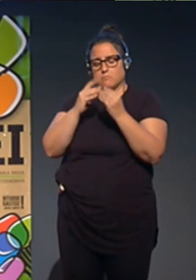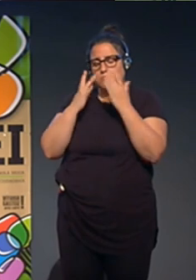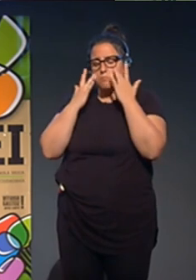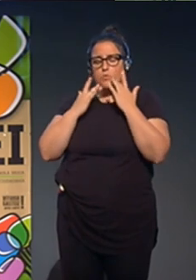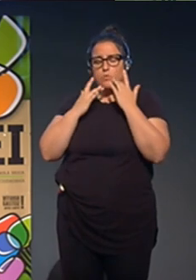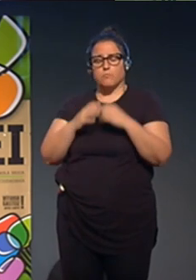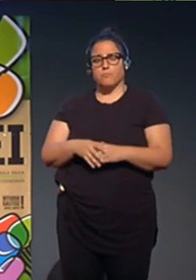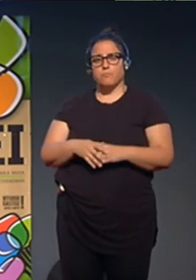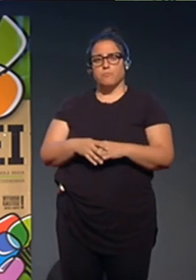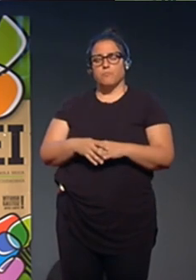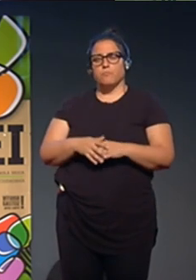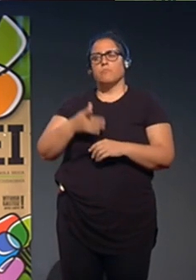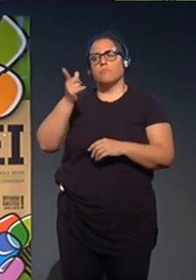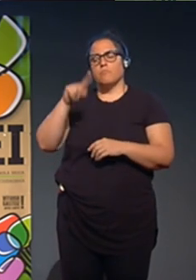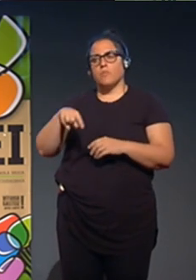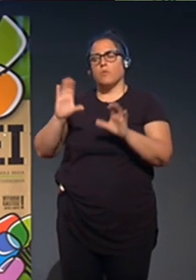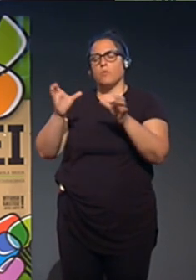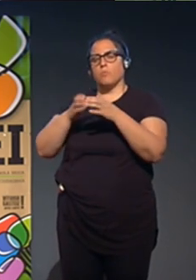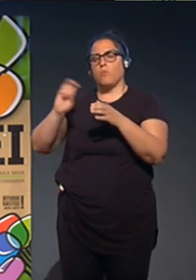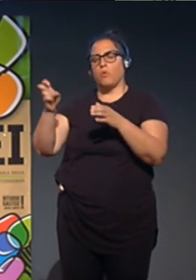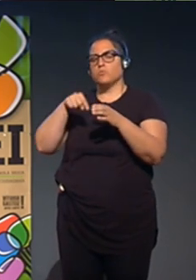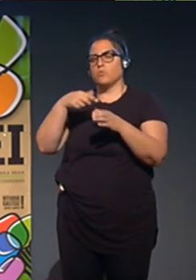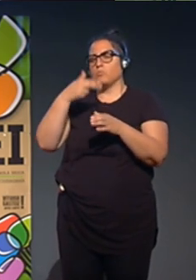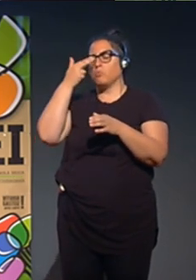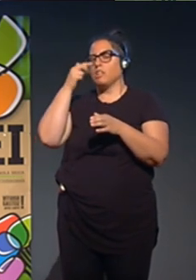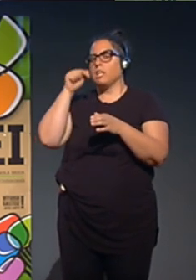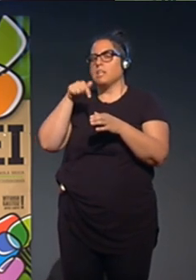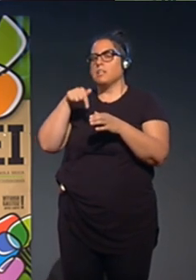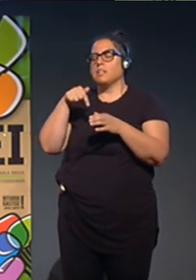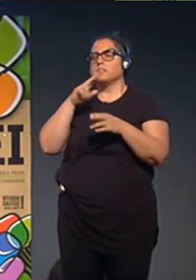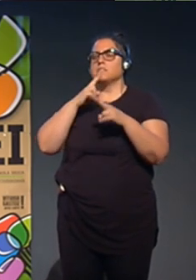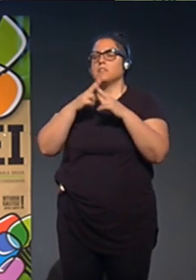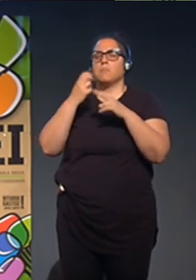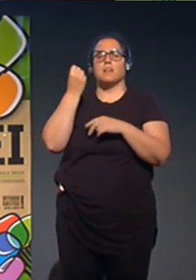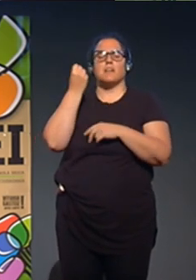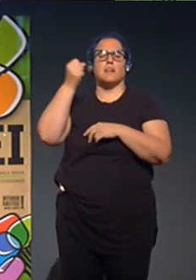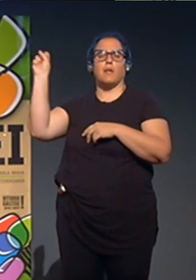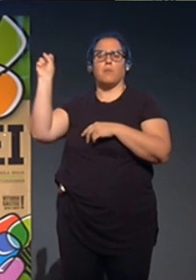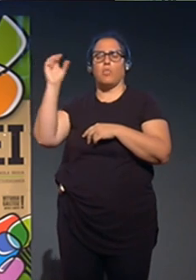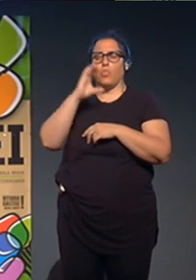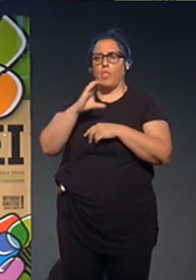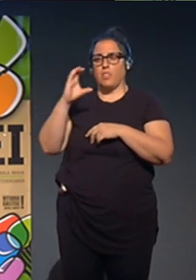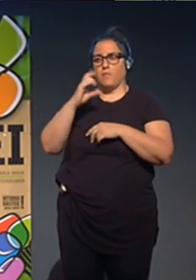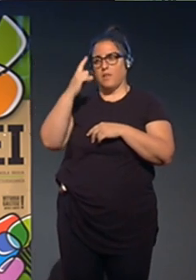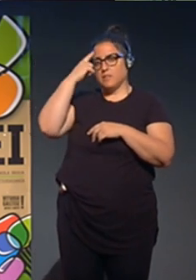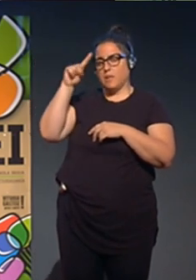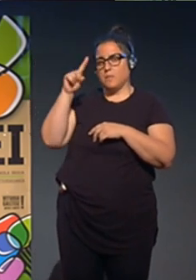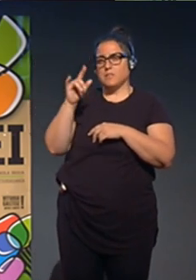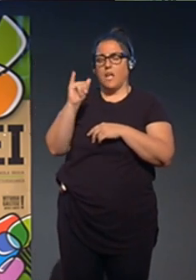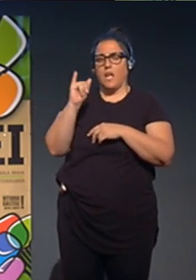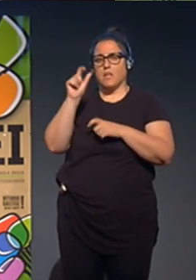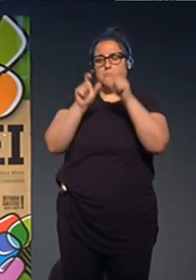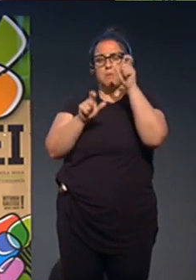yo aquí haría otro grupo muy interesante que es el grupo de rebelión científica sabéis que ha habido una serie de